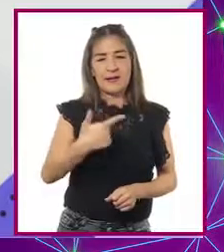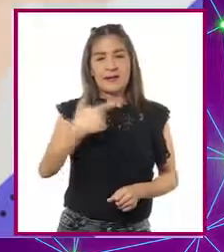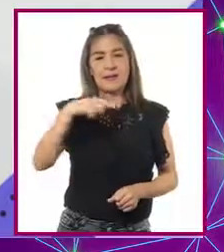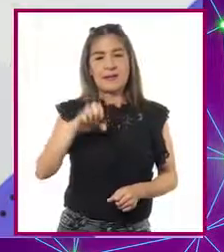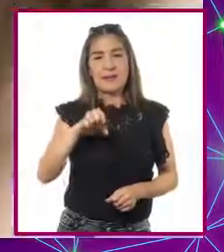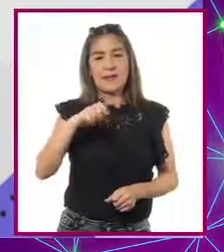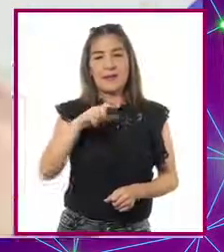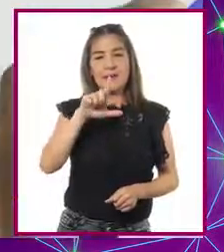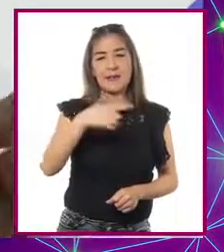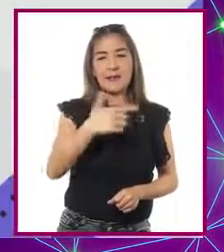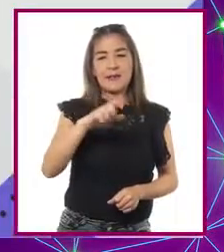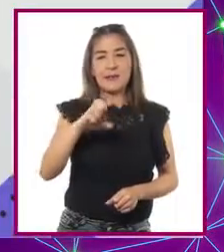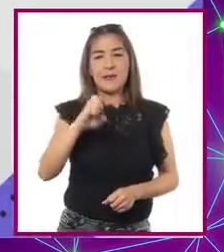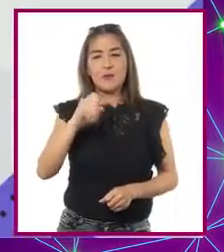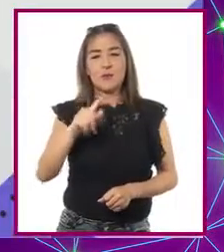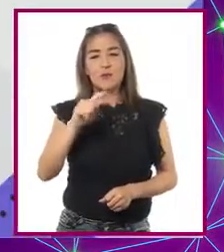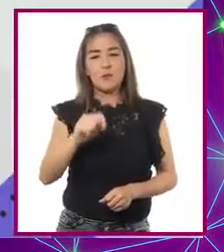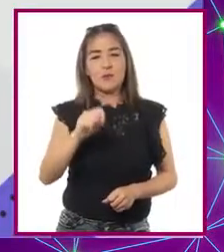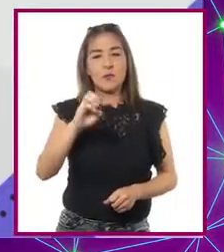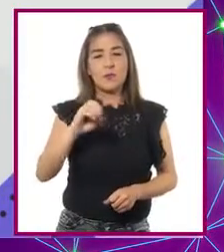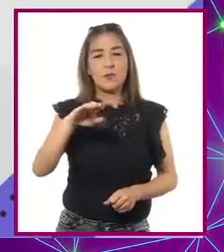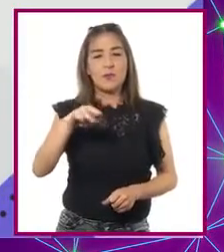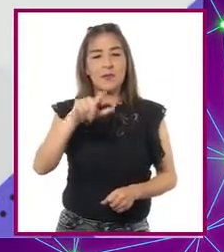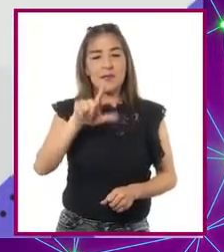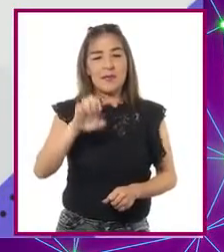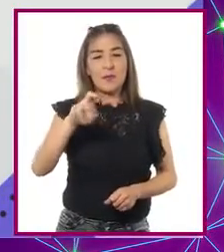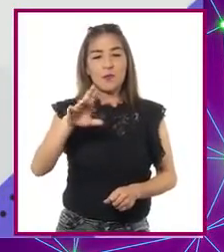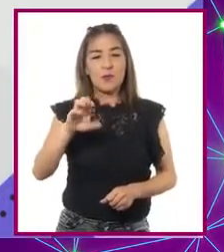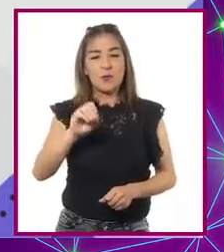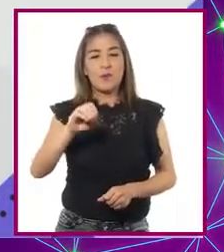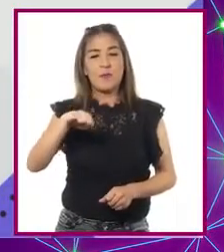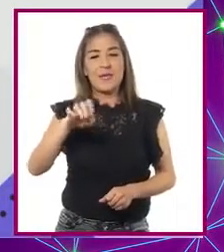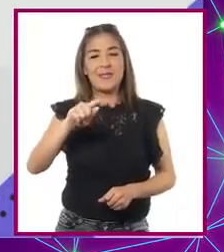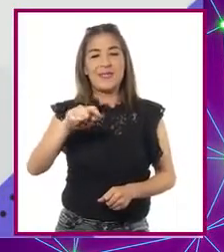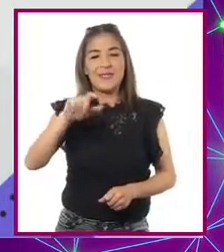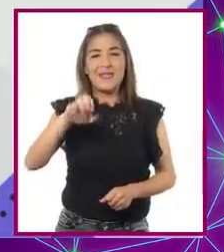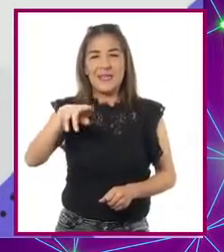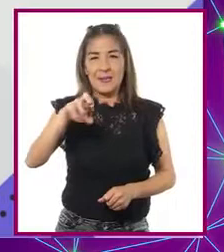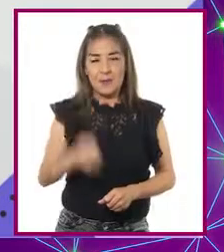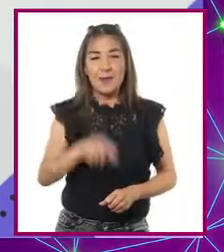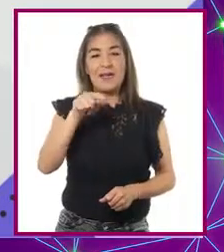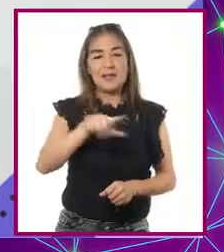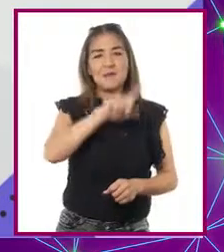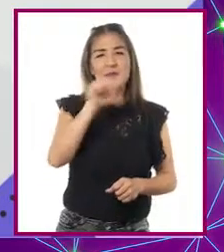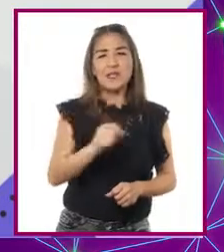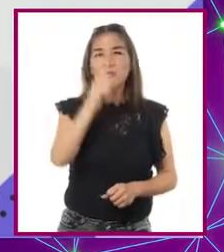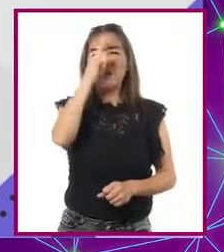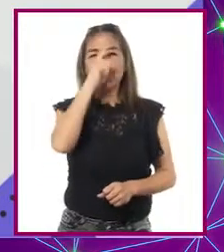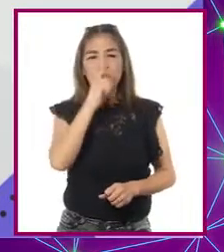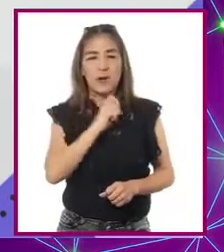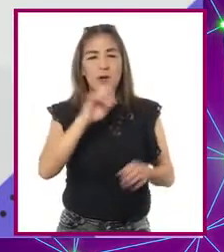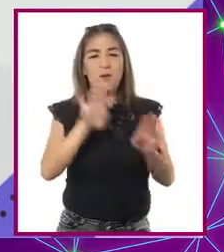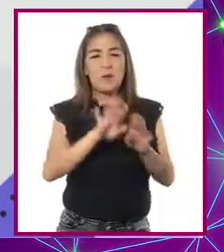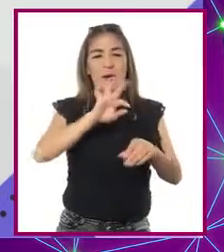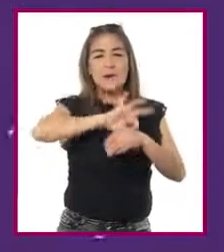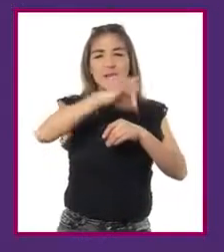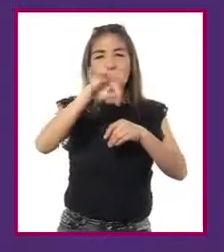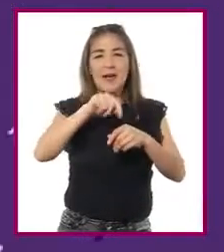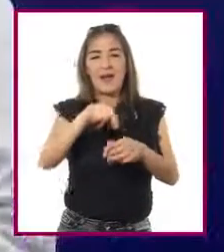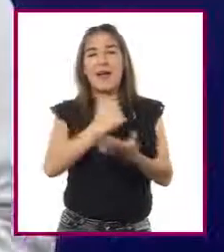la mezcla, hacemos que el oxígeno del aire reaccione con el leucometileno y lo oxide, produciendo de nuevo azul de